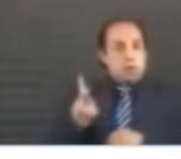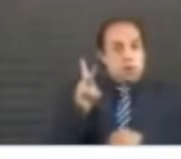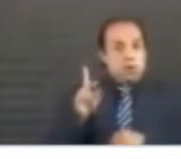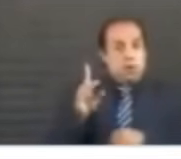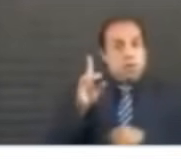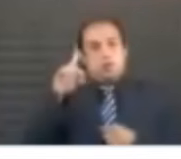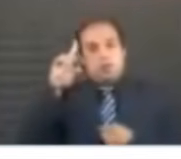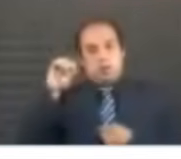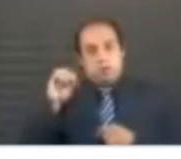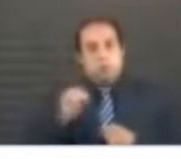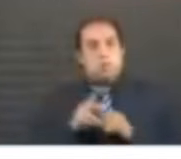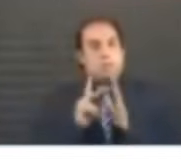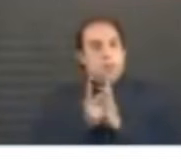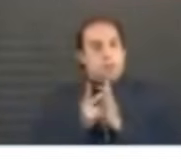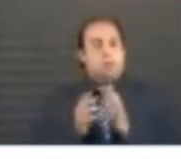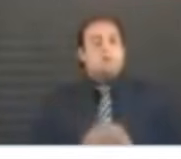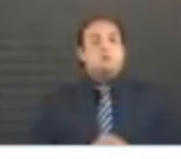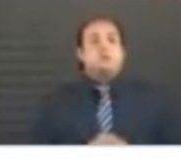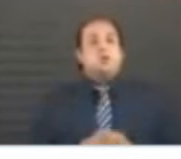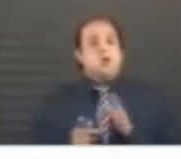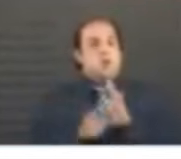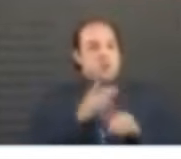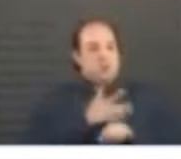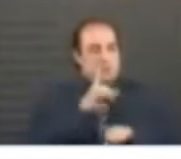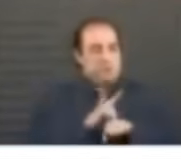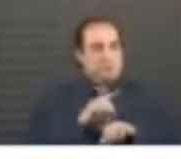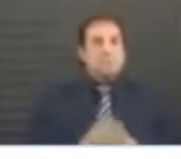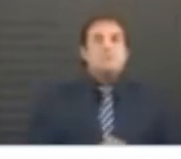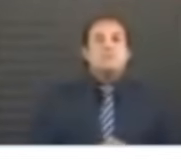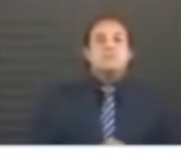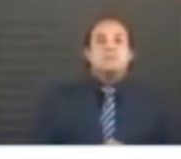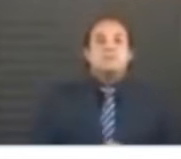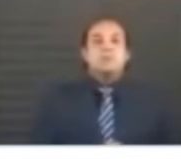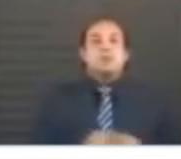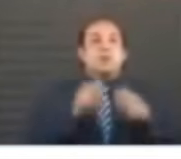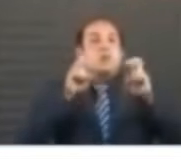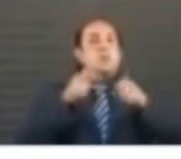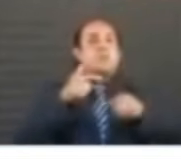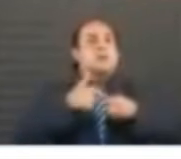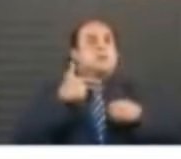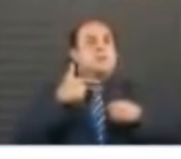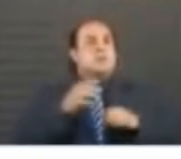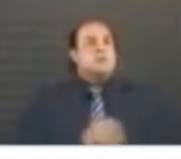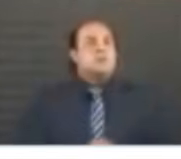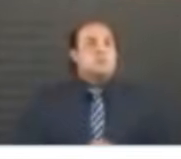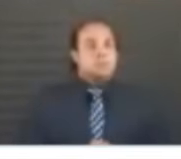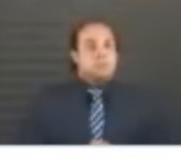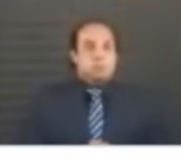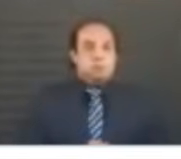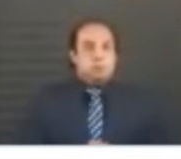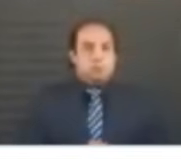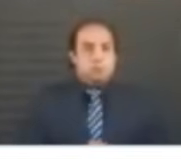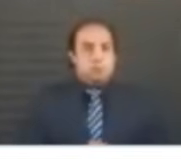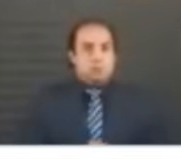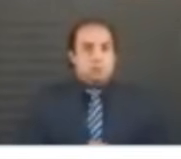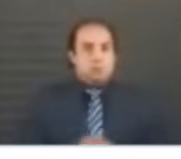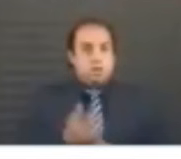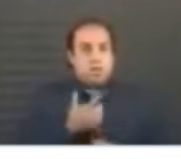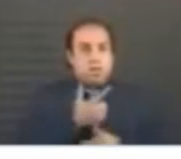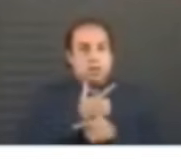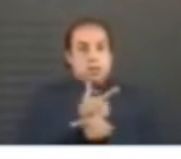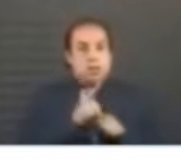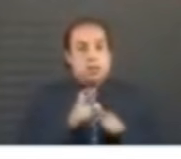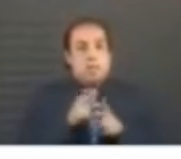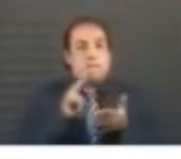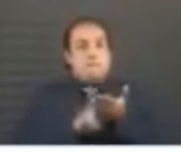Diario Oficial. Buenos días de nuevo, doctora. Sobre el tema del gas, a raíz de la liberación de precios